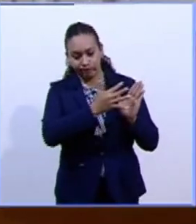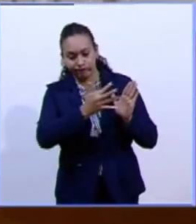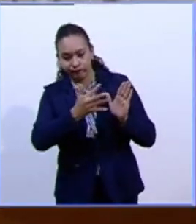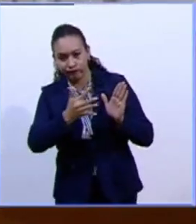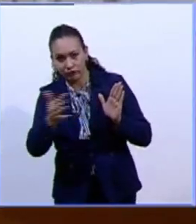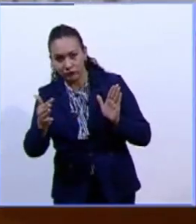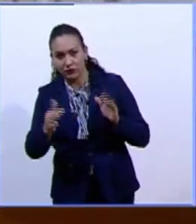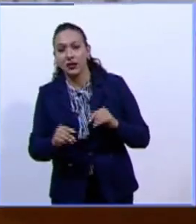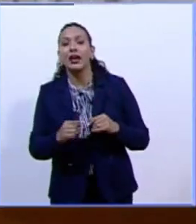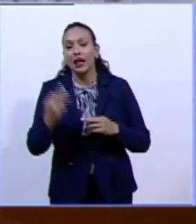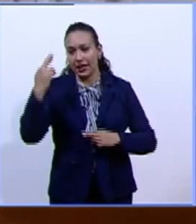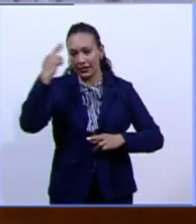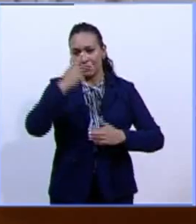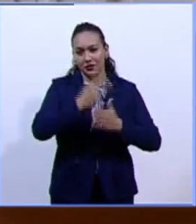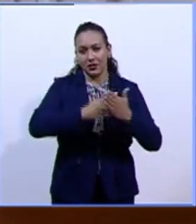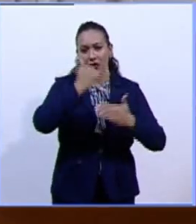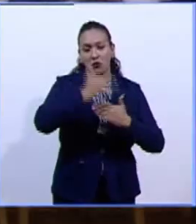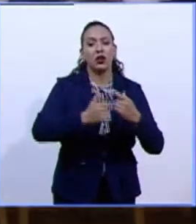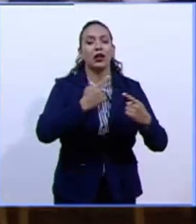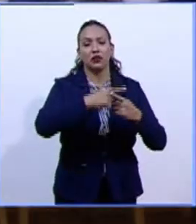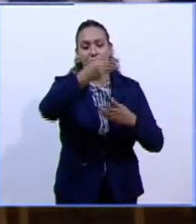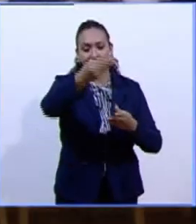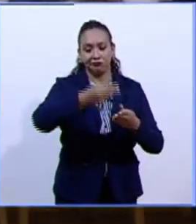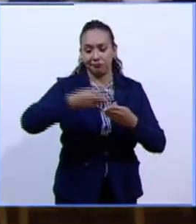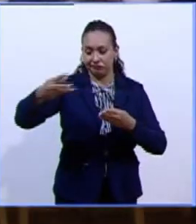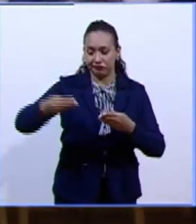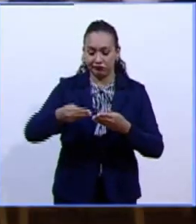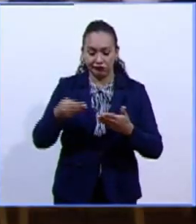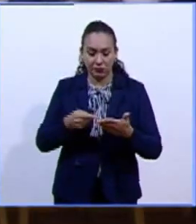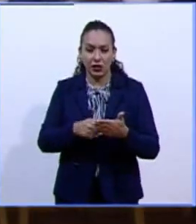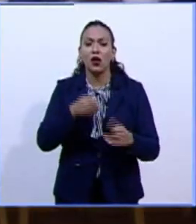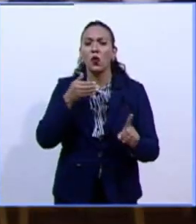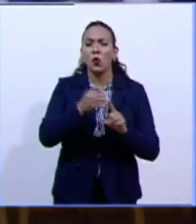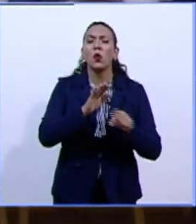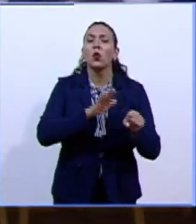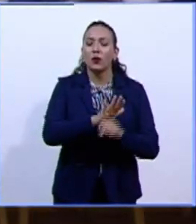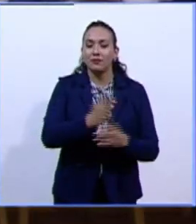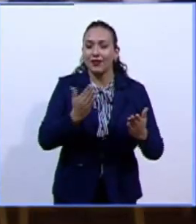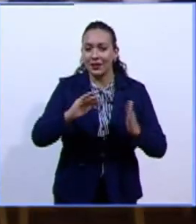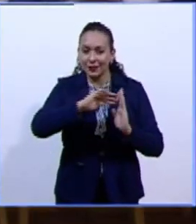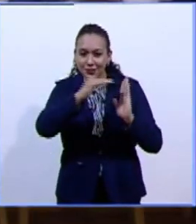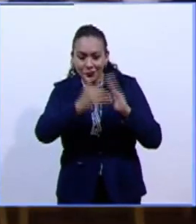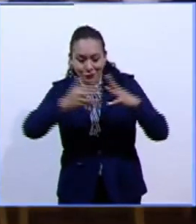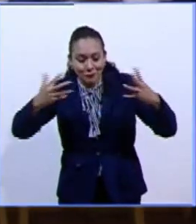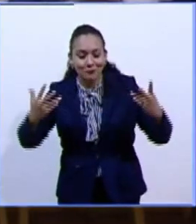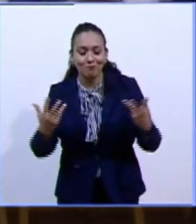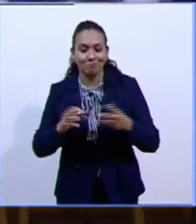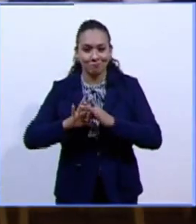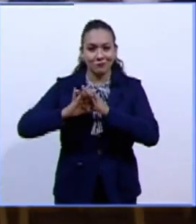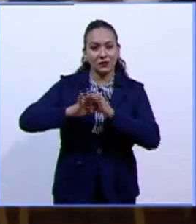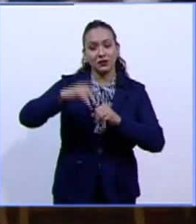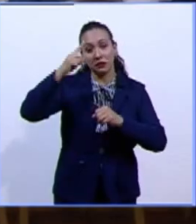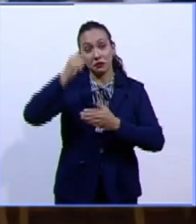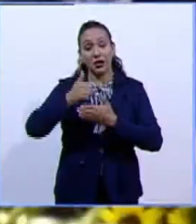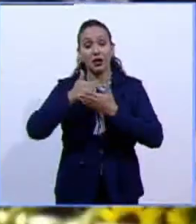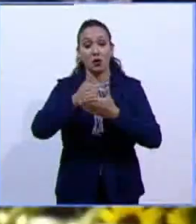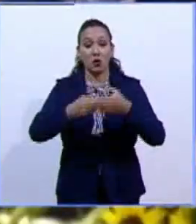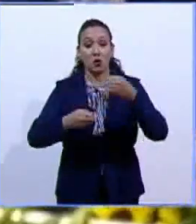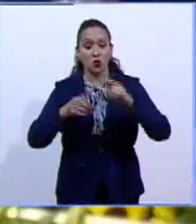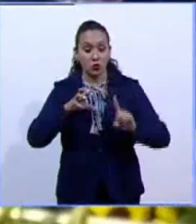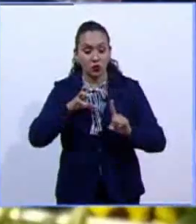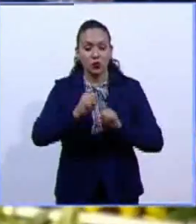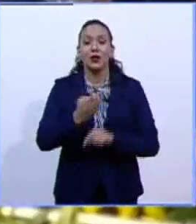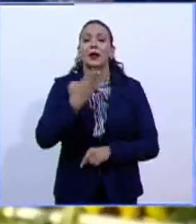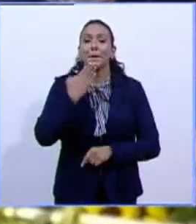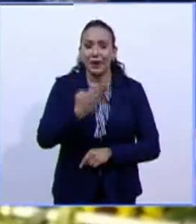y validación de los proyectos de la cumbre, cuyo objetivo es promover un marco estratégico que promueva una justicia actualizada y digna